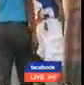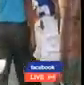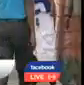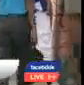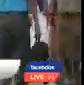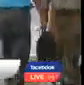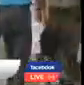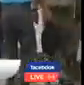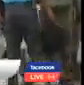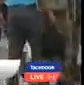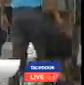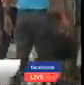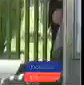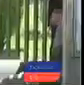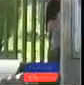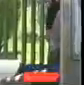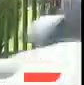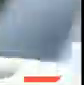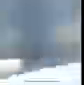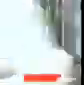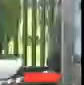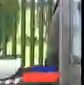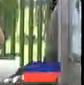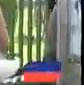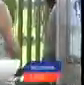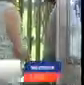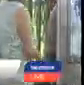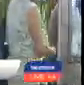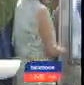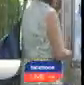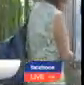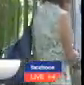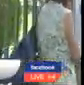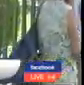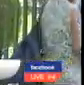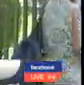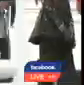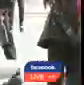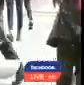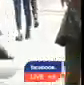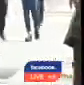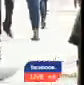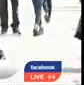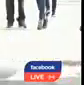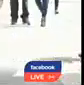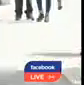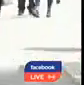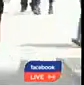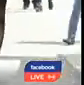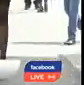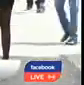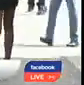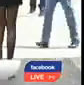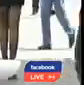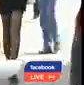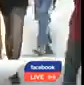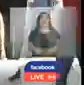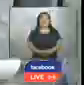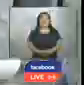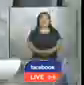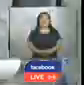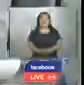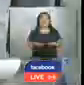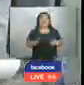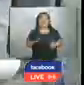Un estudio reciente revela que las reinfecciones por COVID-19 tienen graves consecuencias para la salud. Conozca qué otras